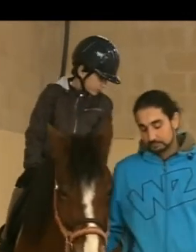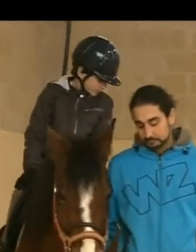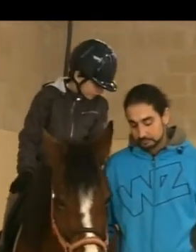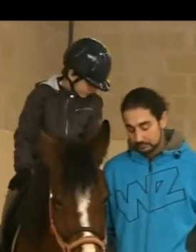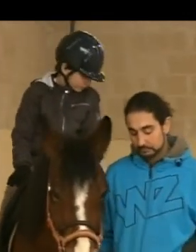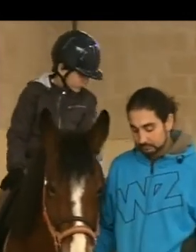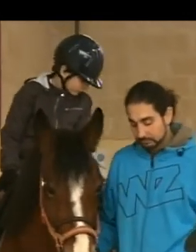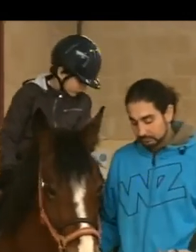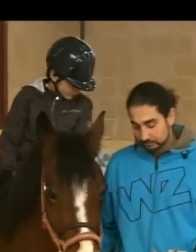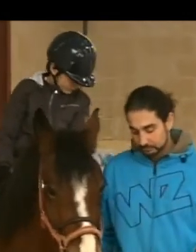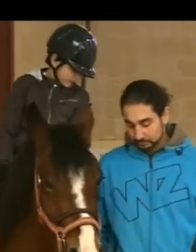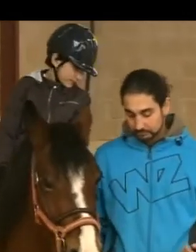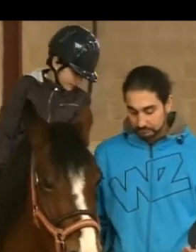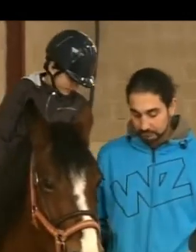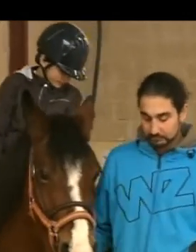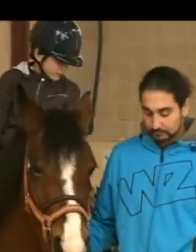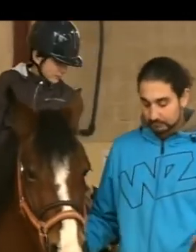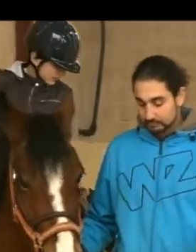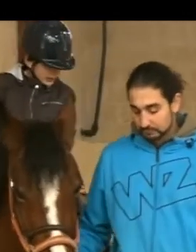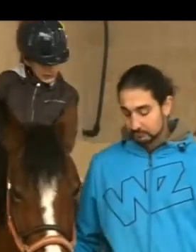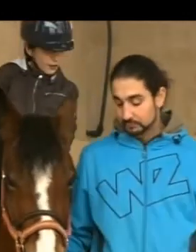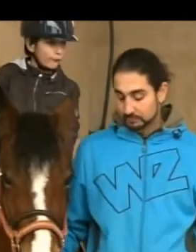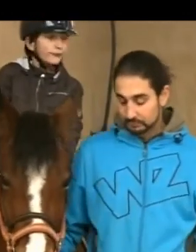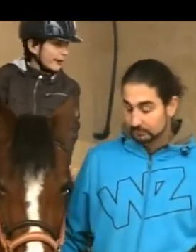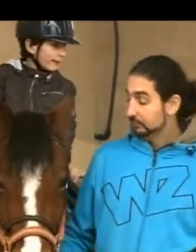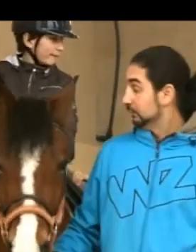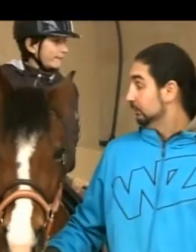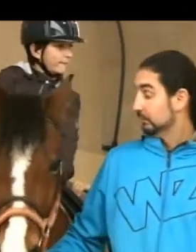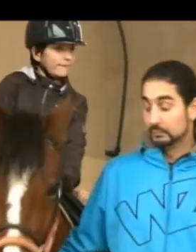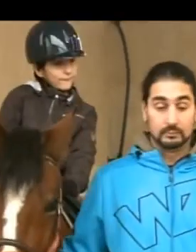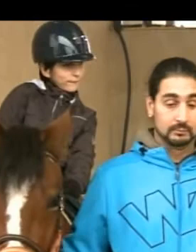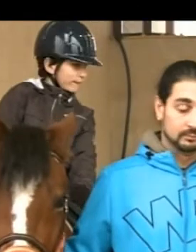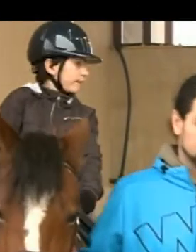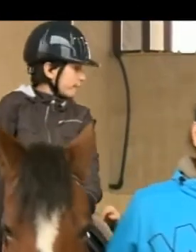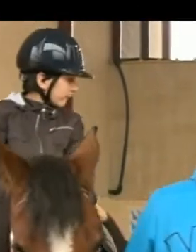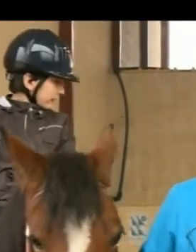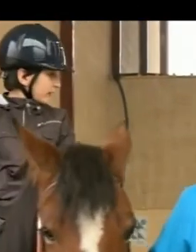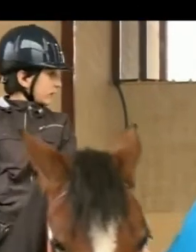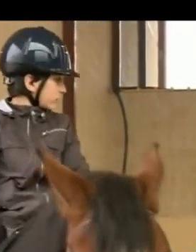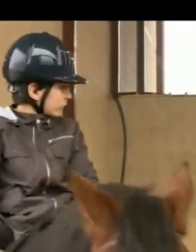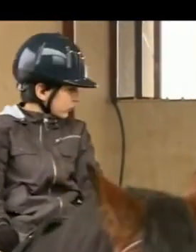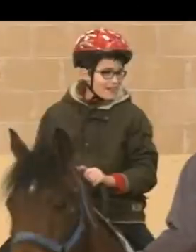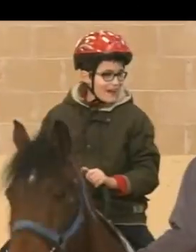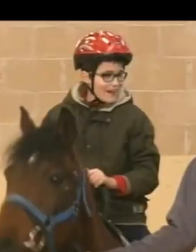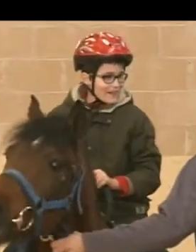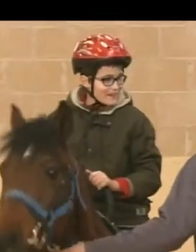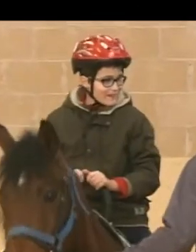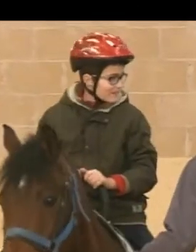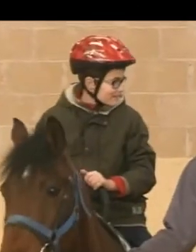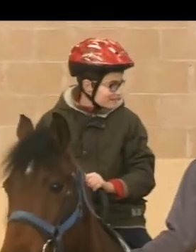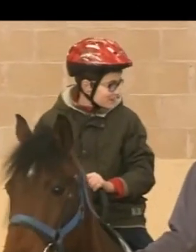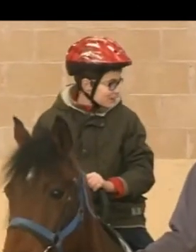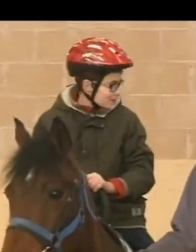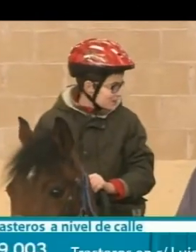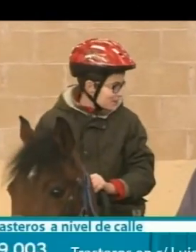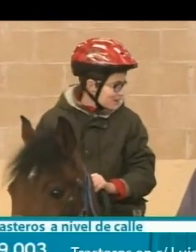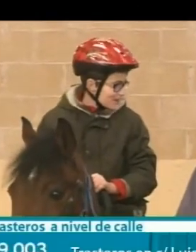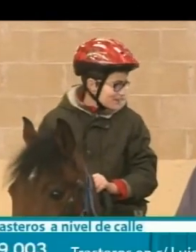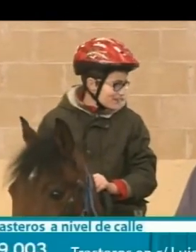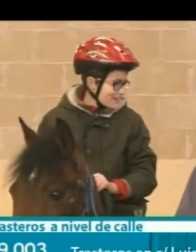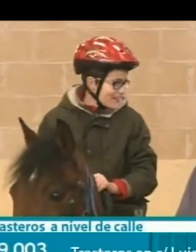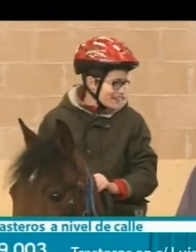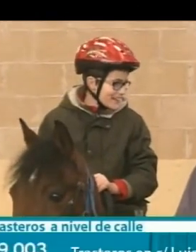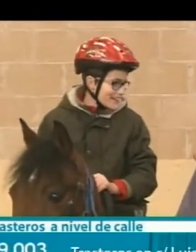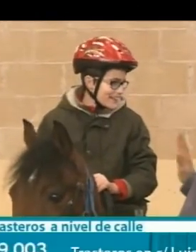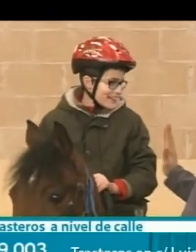porque tiene espasticidad en las piernas. Sus casos son dos de los más especiales con los que trabajan actualmente. Javier sufre una